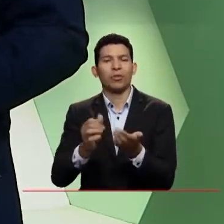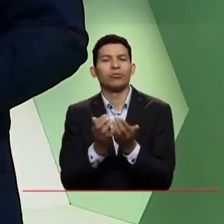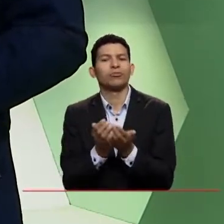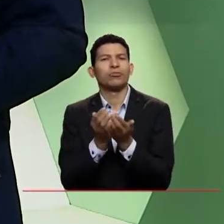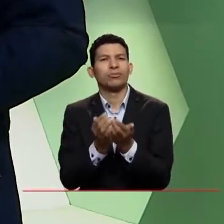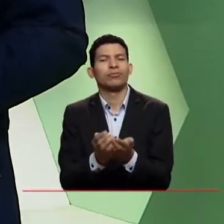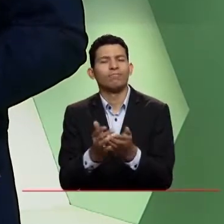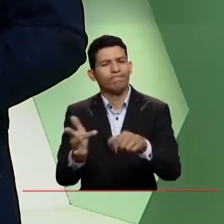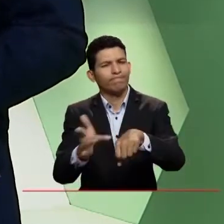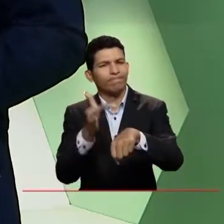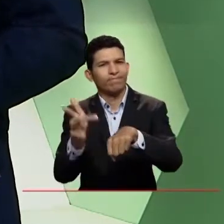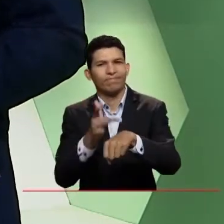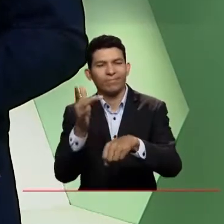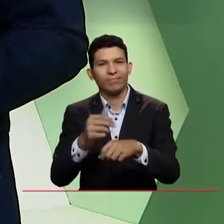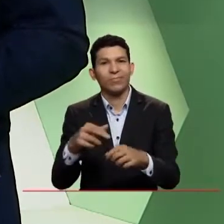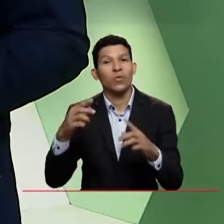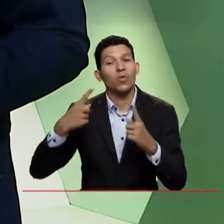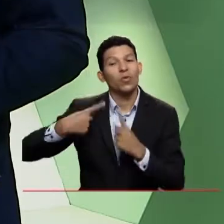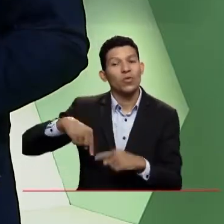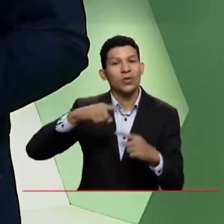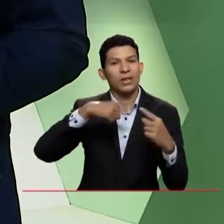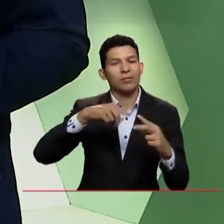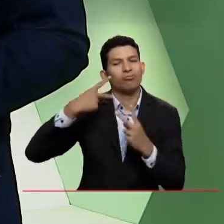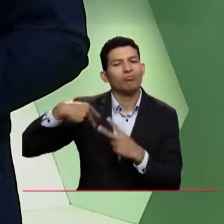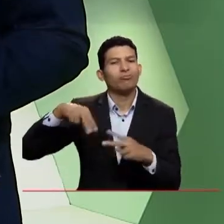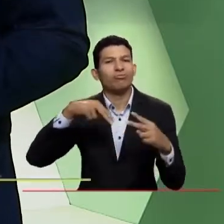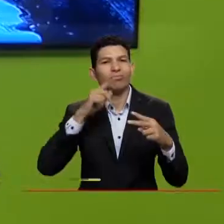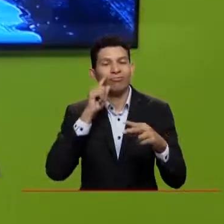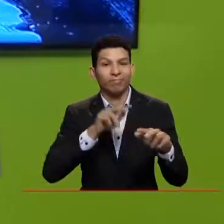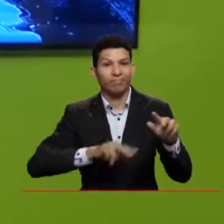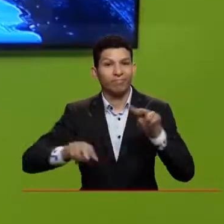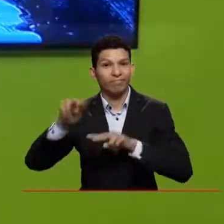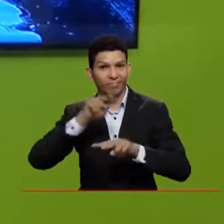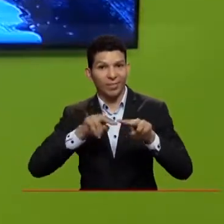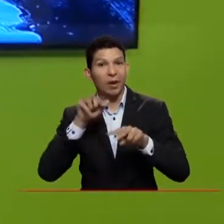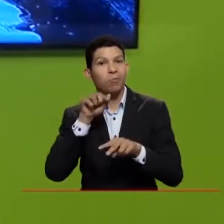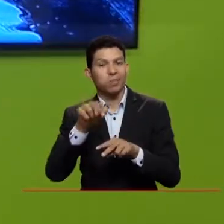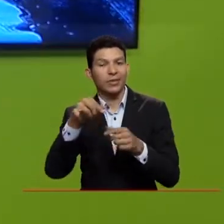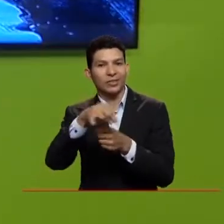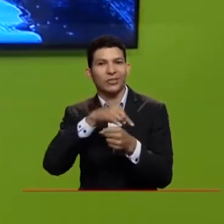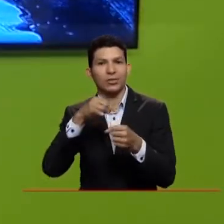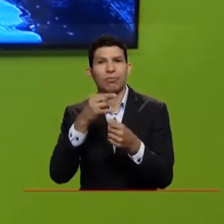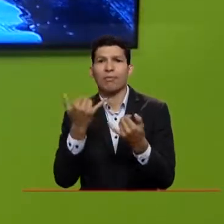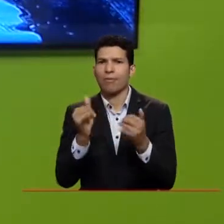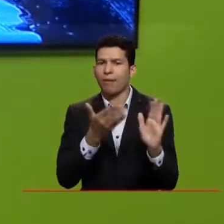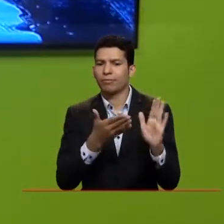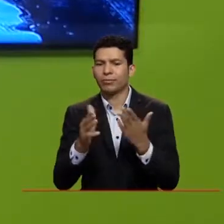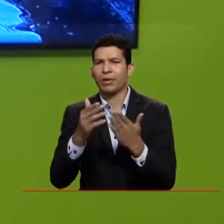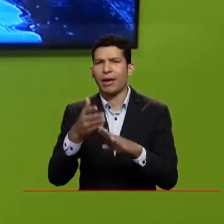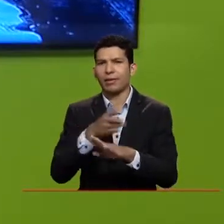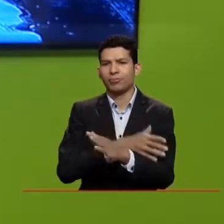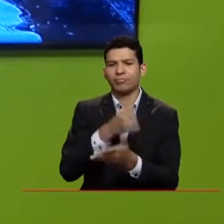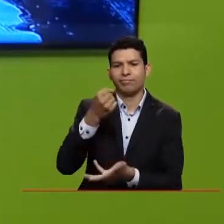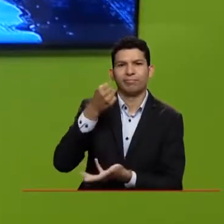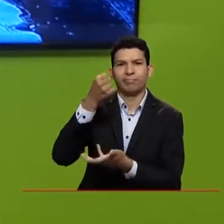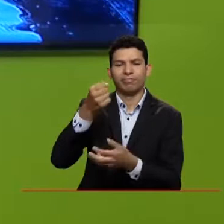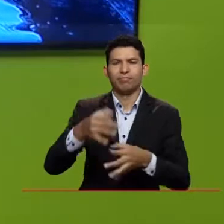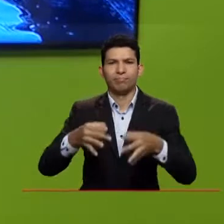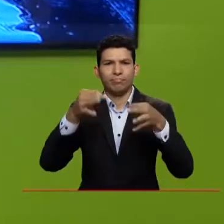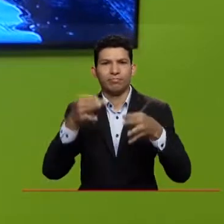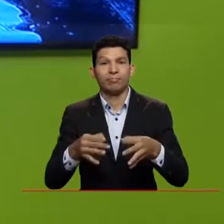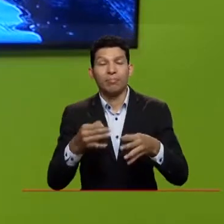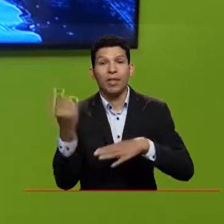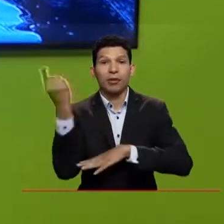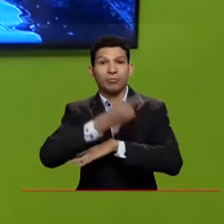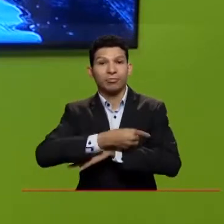el ecoturismo que se desarrolla con éxito en la zona. El proyecto ya tiene prediseños y recursos asegurados y fue anunciado durante